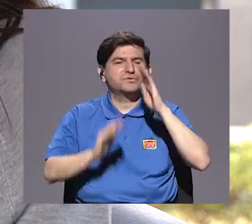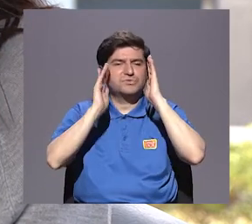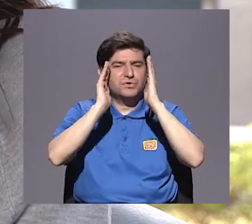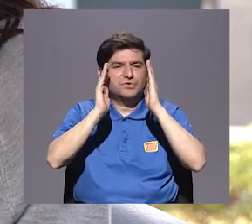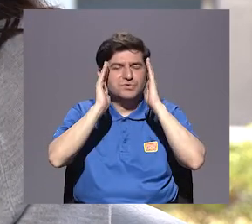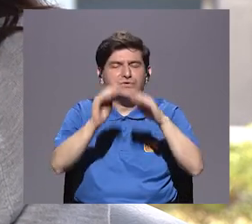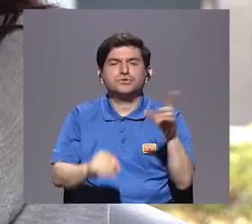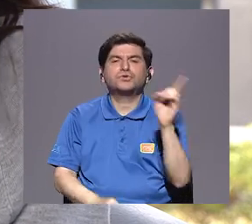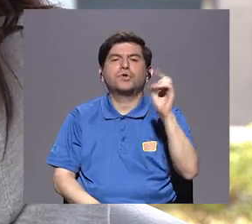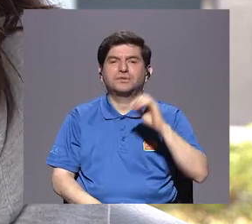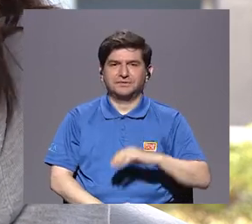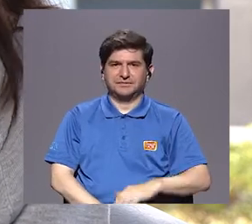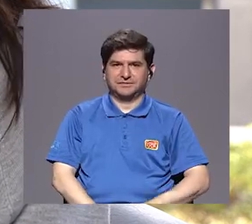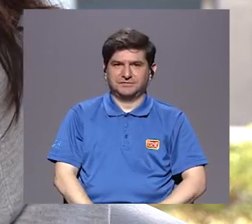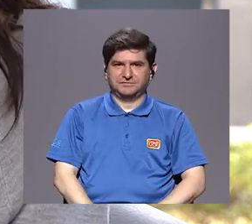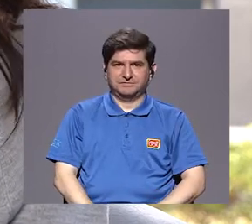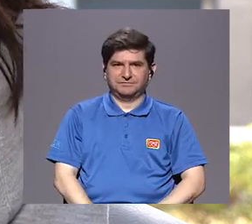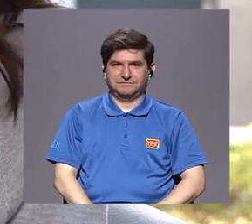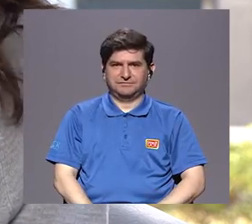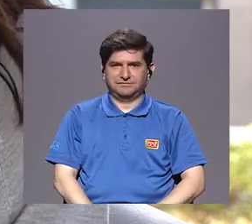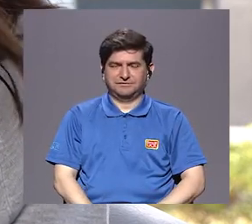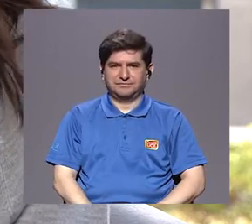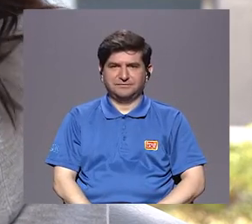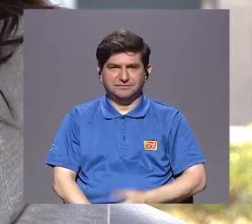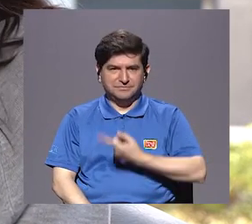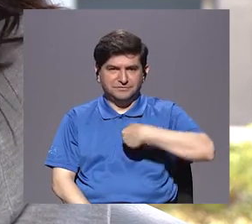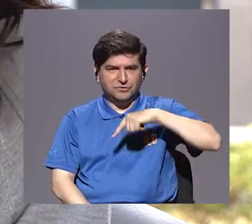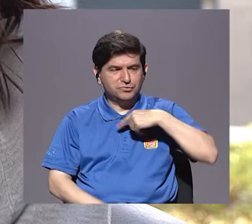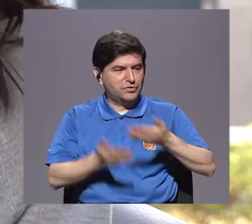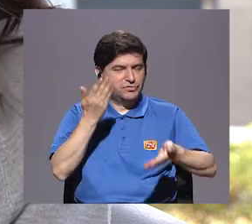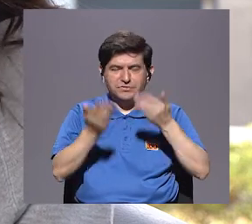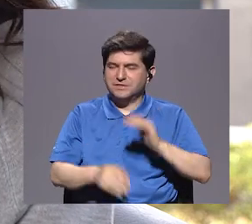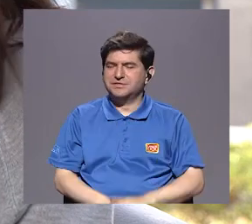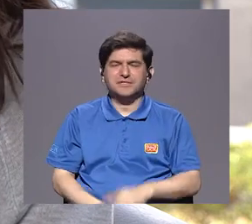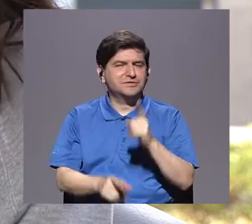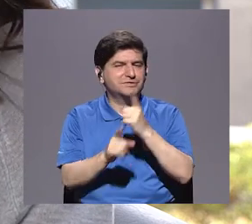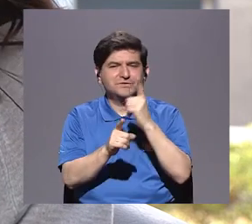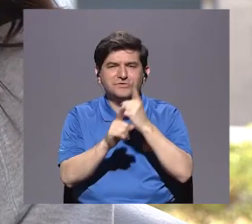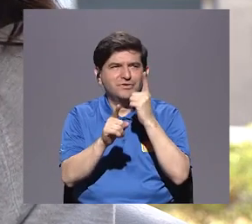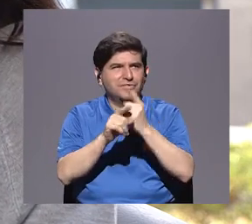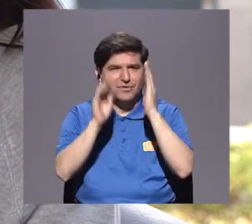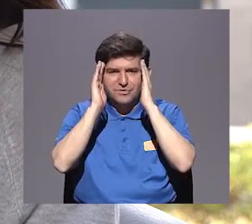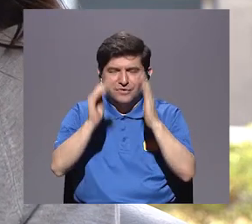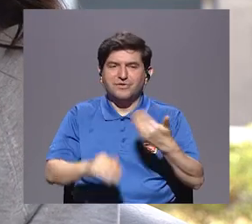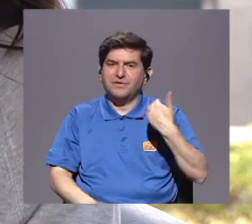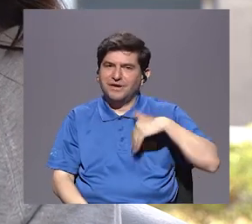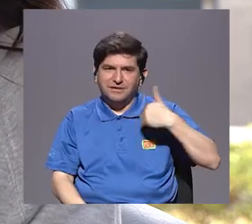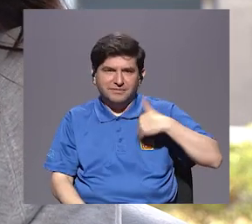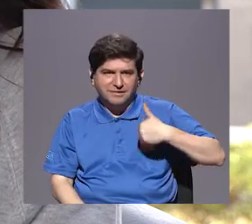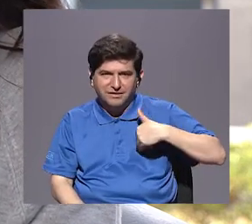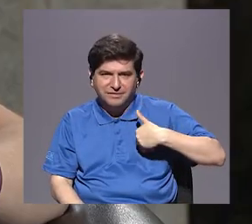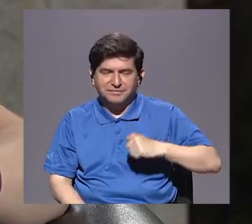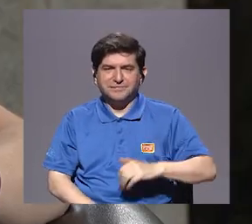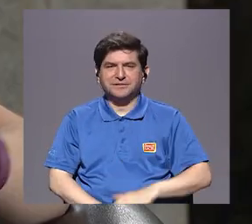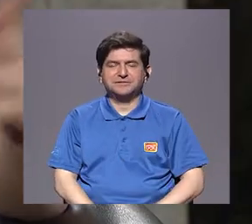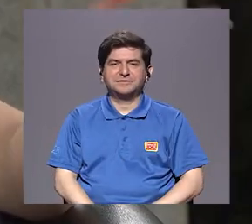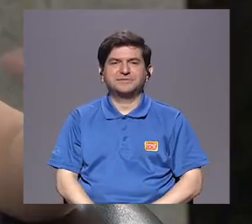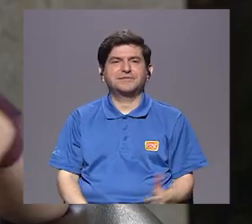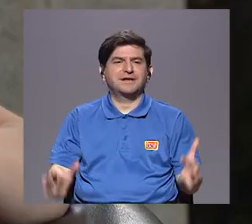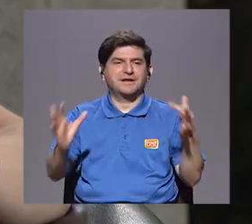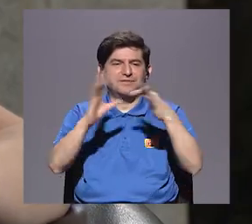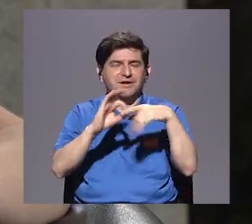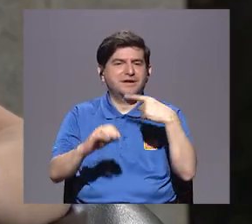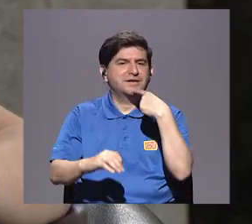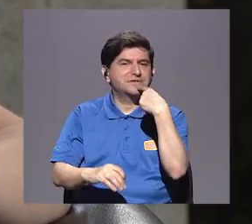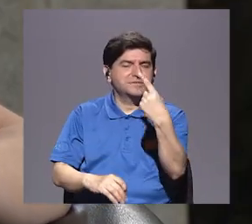escuchar más. En cómo no estamos escuchando a nuestros hombres. A propósito